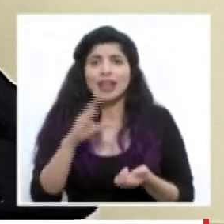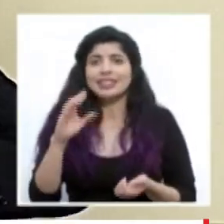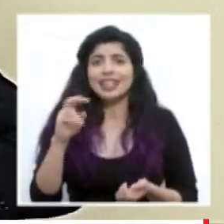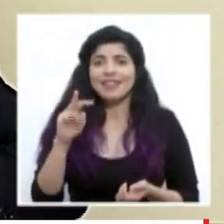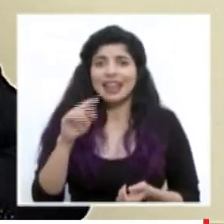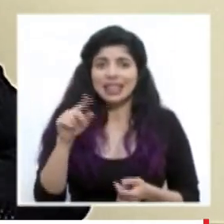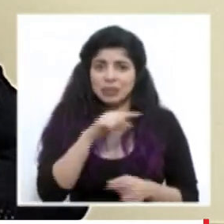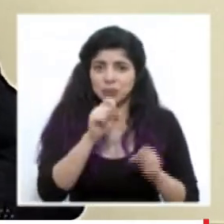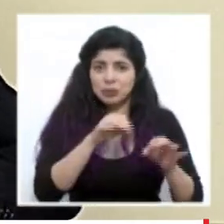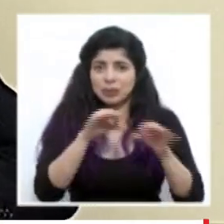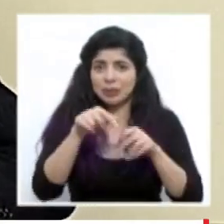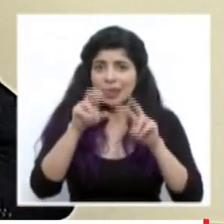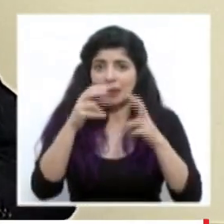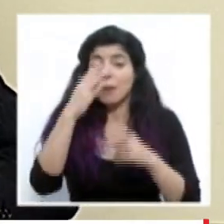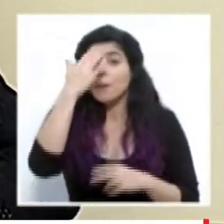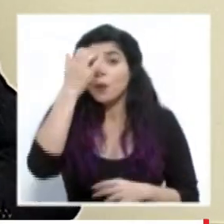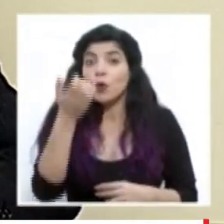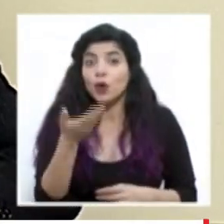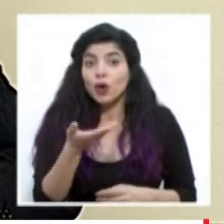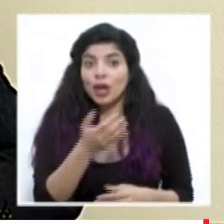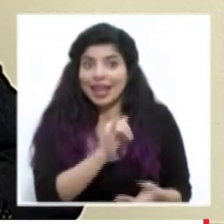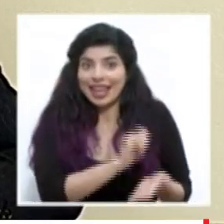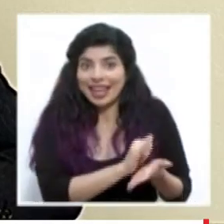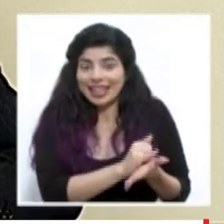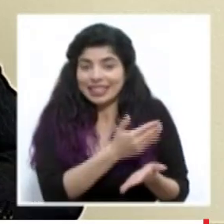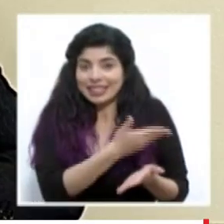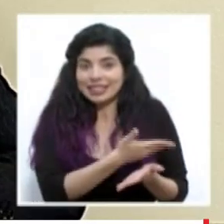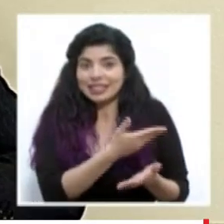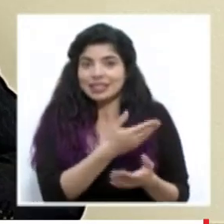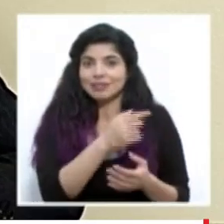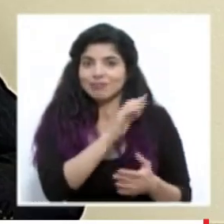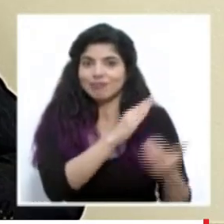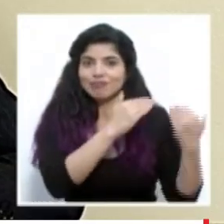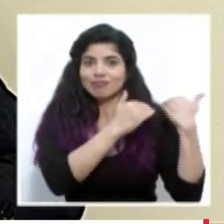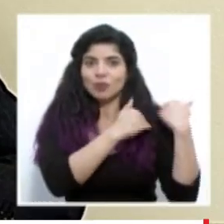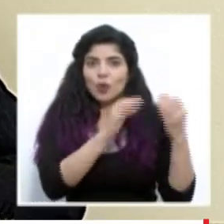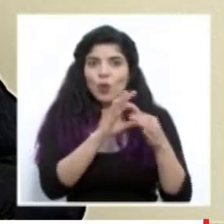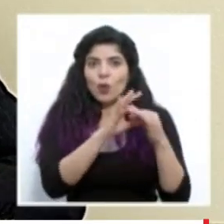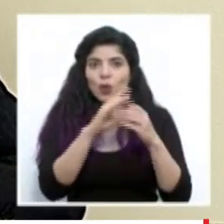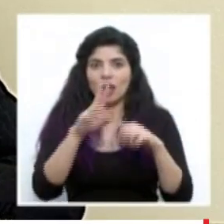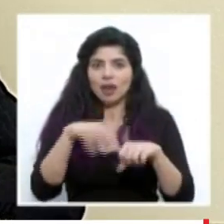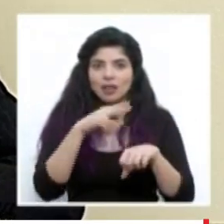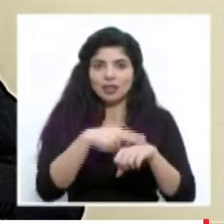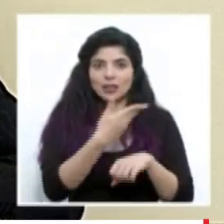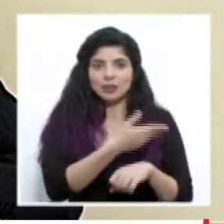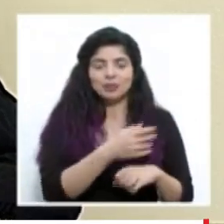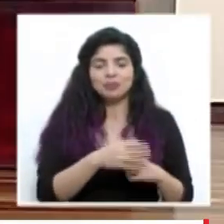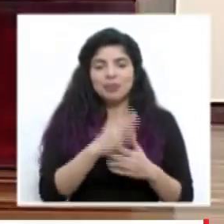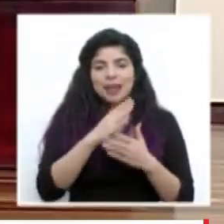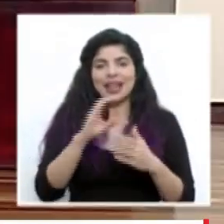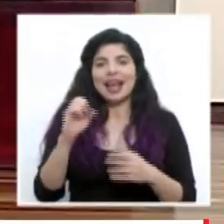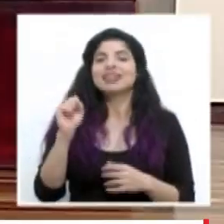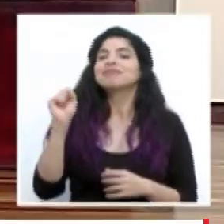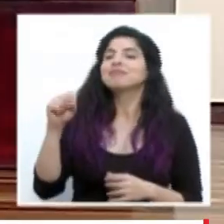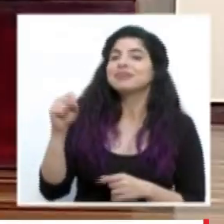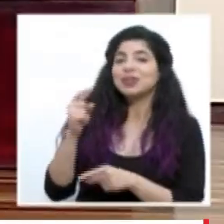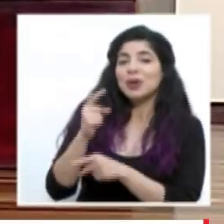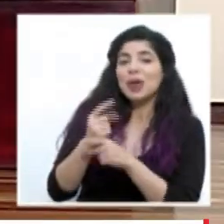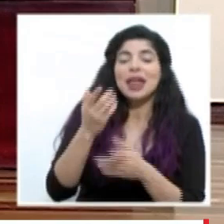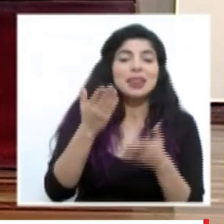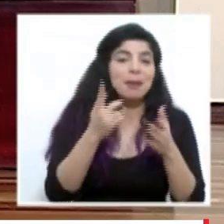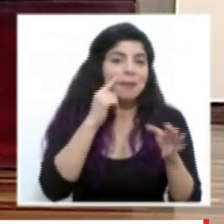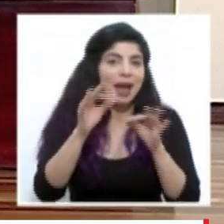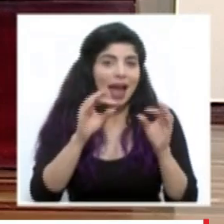que pueda referirse al tema, porque justamente ese es el punto de coordinación de ella a nivel nacional. Sí. Por parte de la Caja. Sí, correcto. Quizás